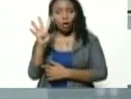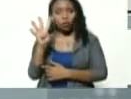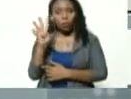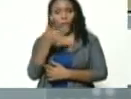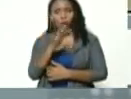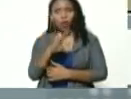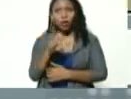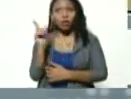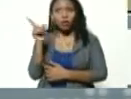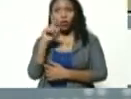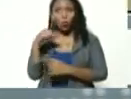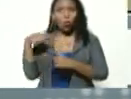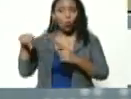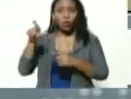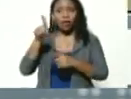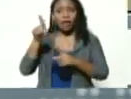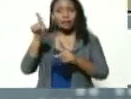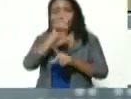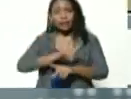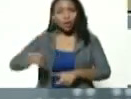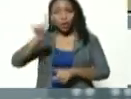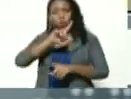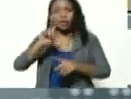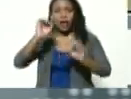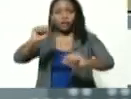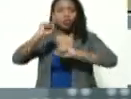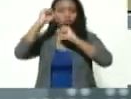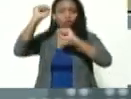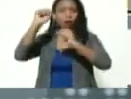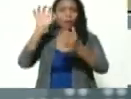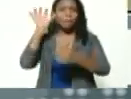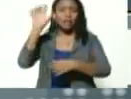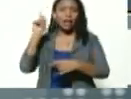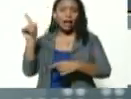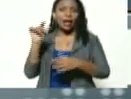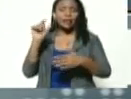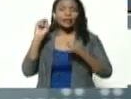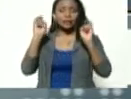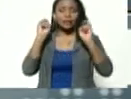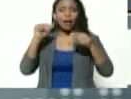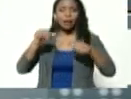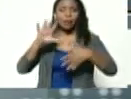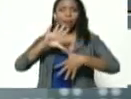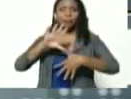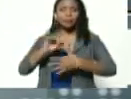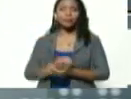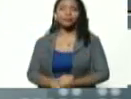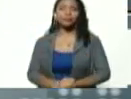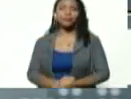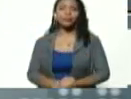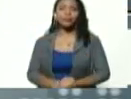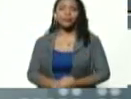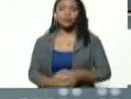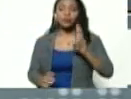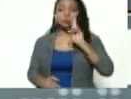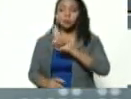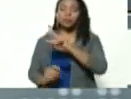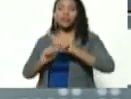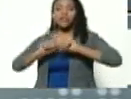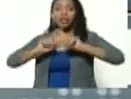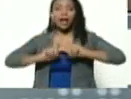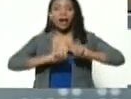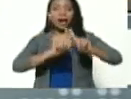que es el esquema de victorias patriotas en el continente americano. Así que visiones, distintas